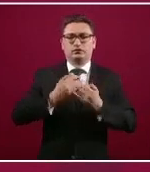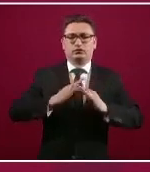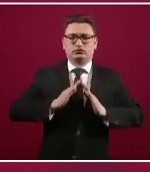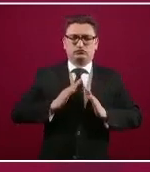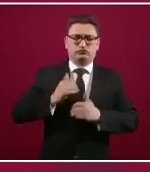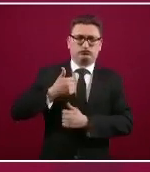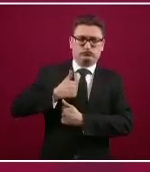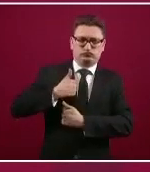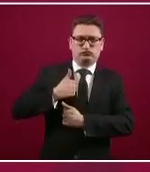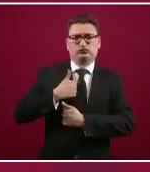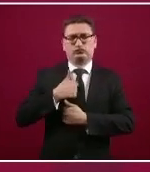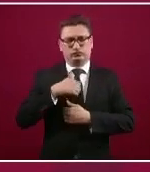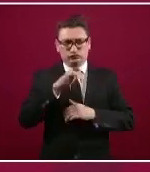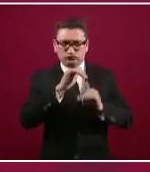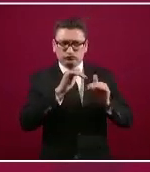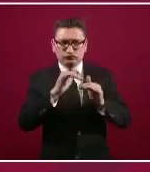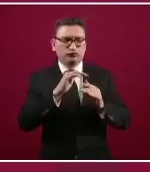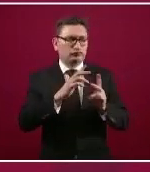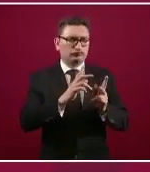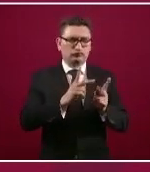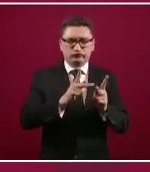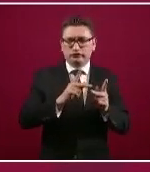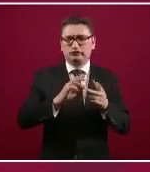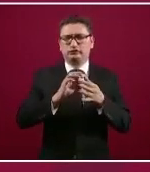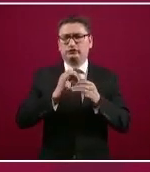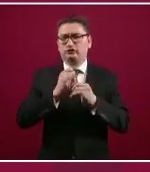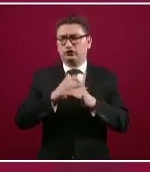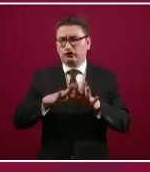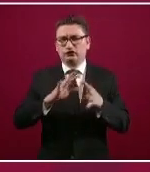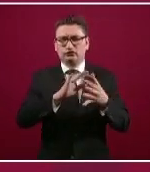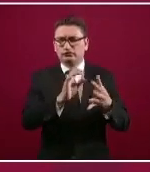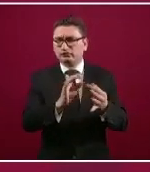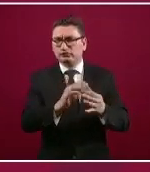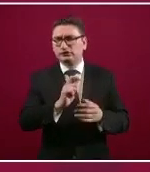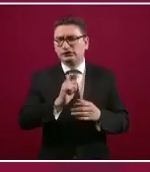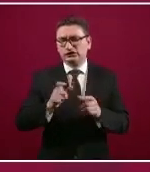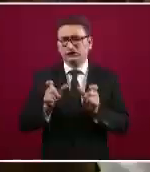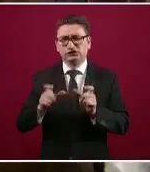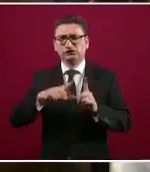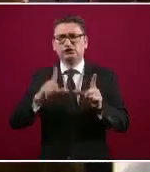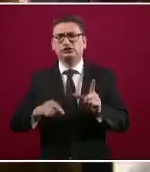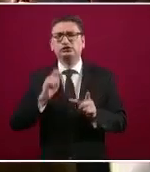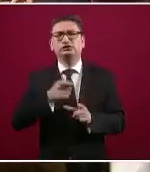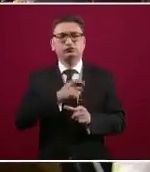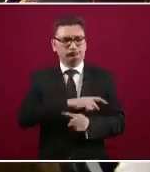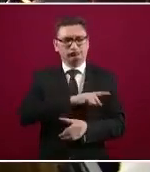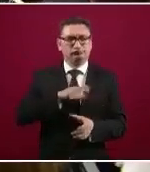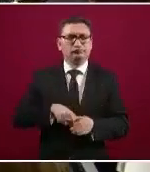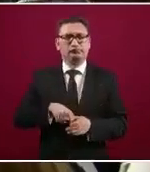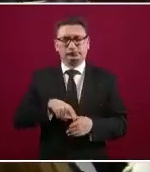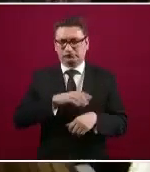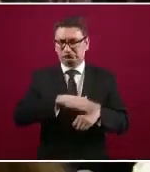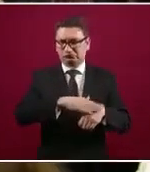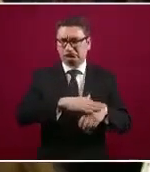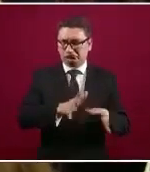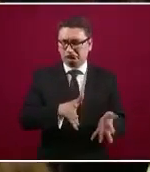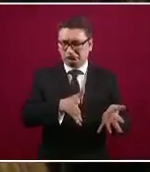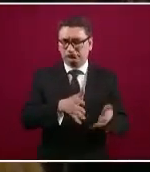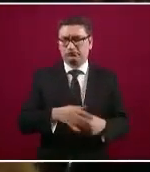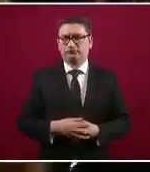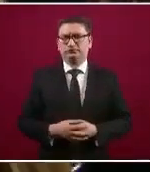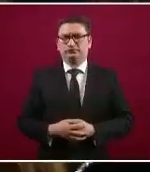soldados, informándoles todo lo relacionado con la Guardia Nacional para que